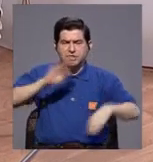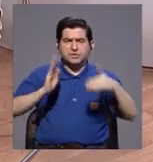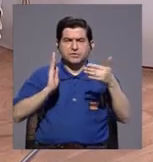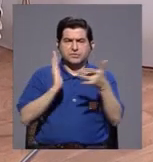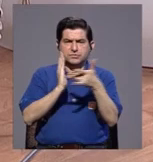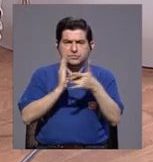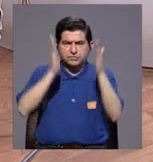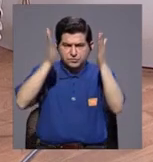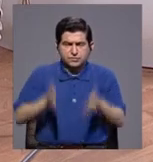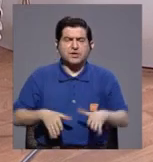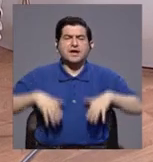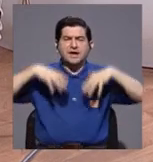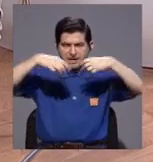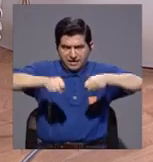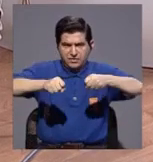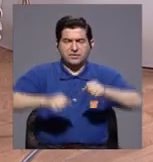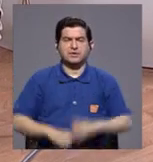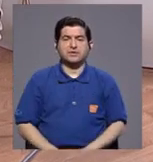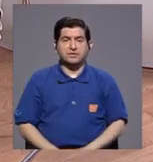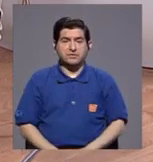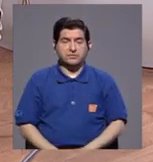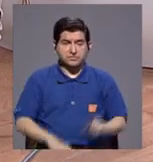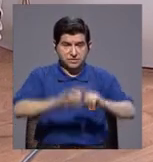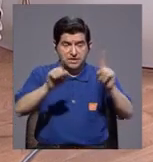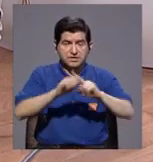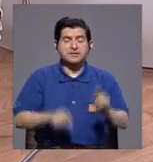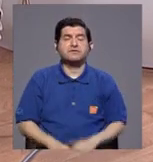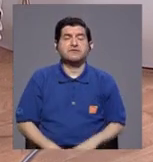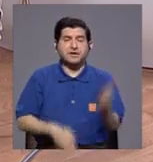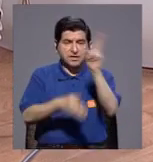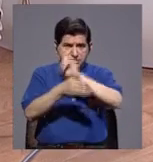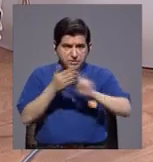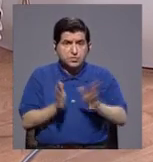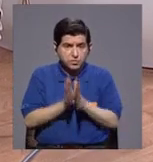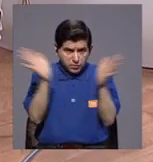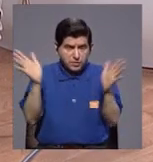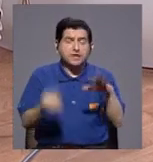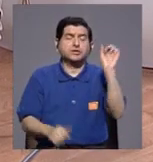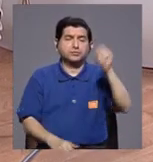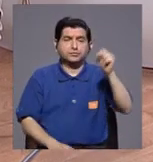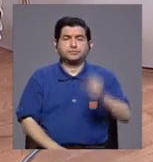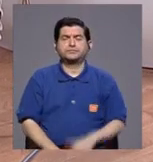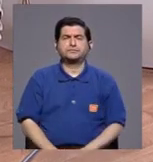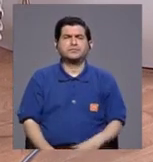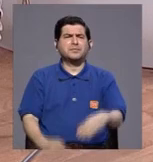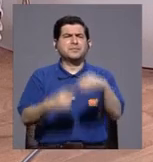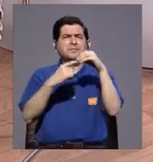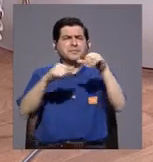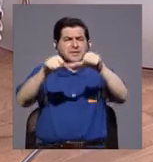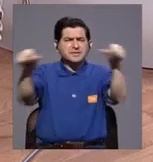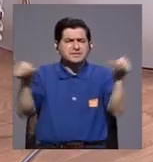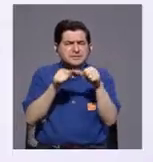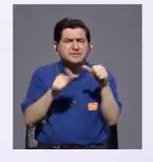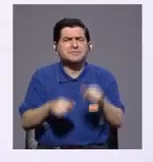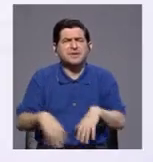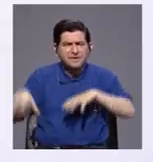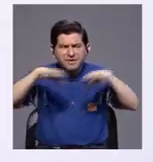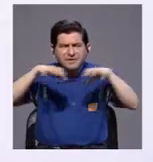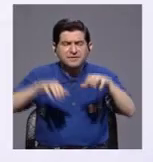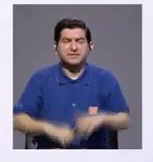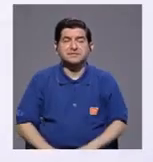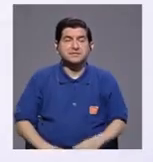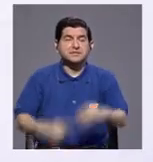graduados 300 grabados en las escuelas públicas en las universidades públicas y los principales campos de acción los